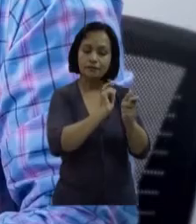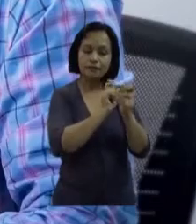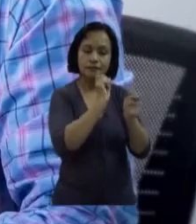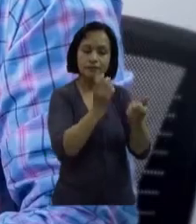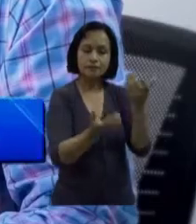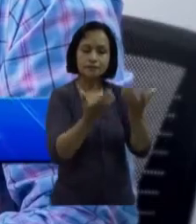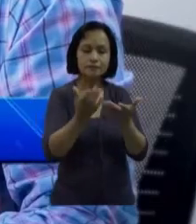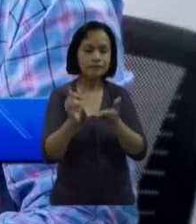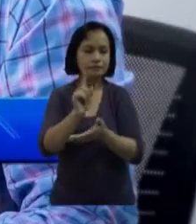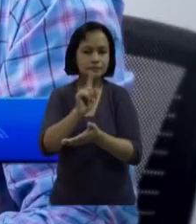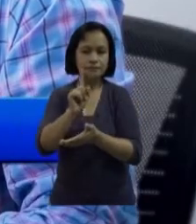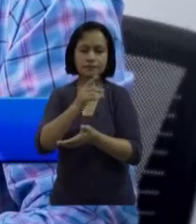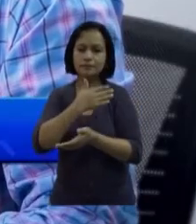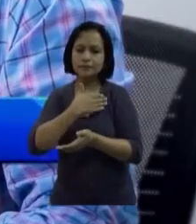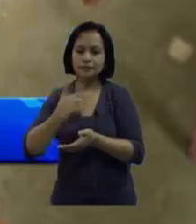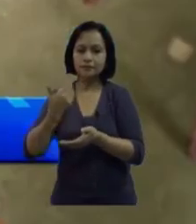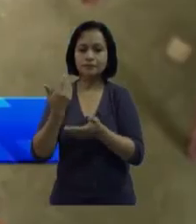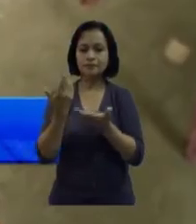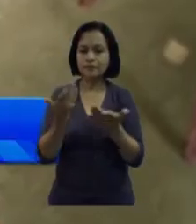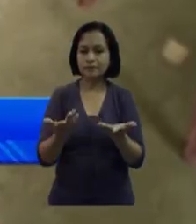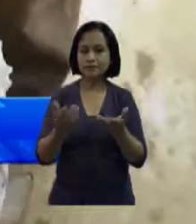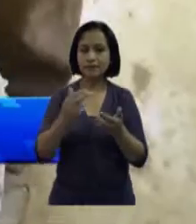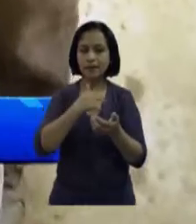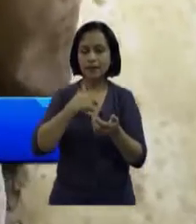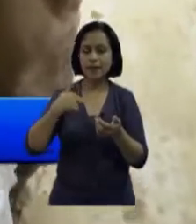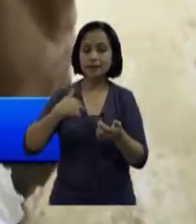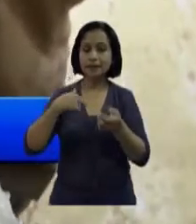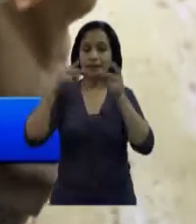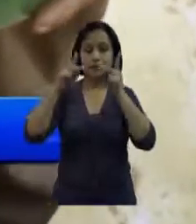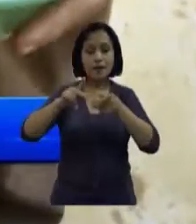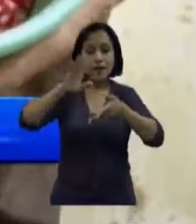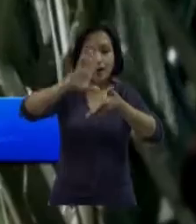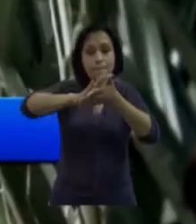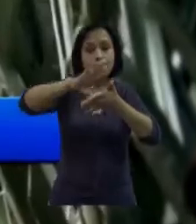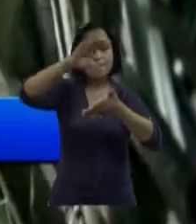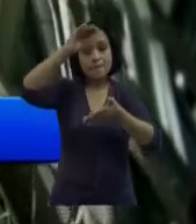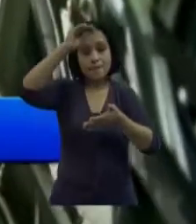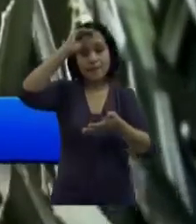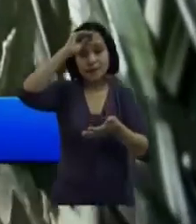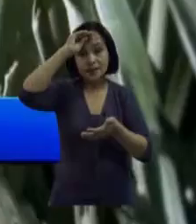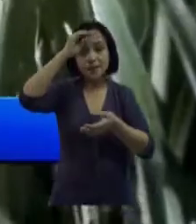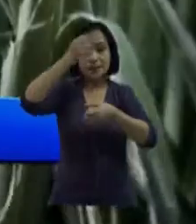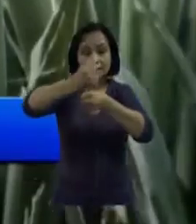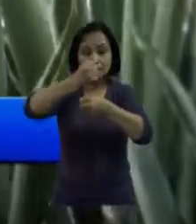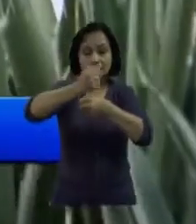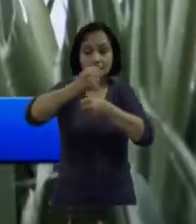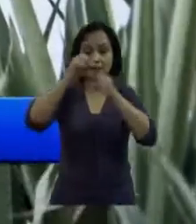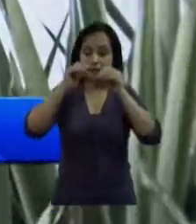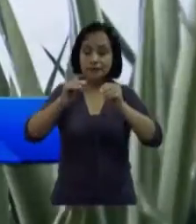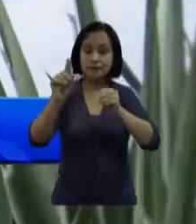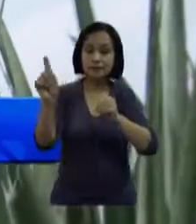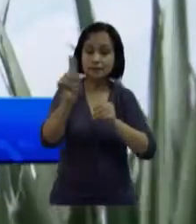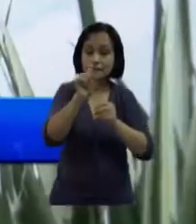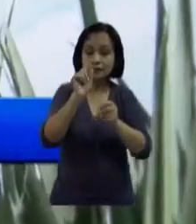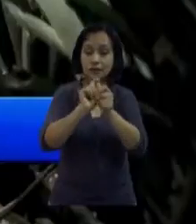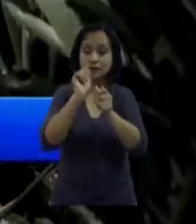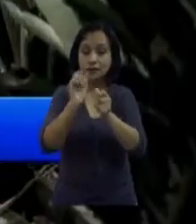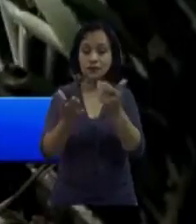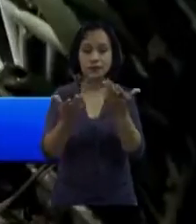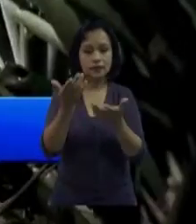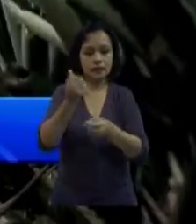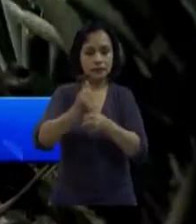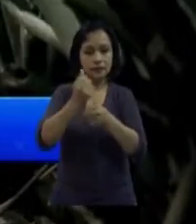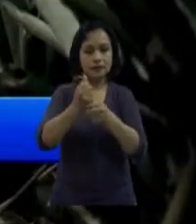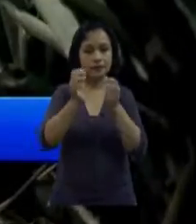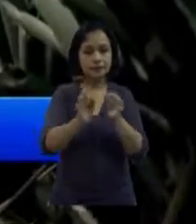la realización de quemas agrícolas y forestales. Crear conciencia a los protagonistas a través del trabajo integral es